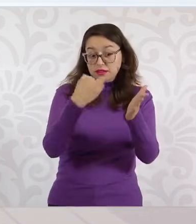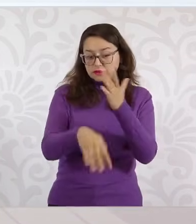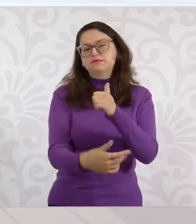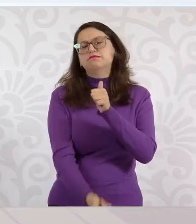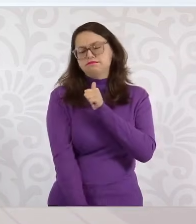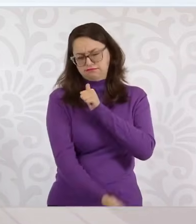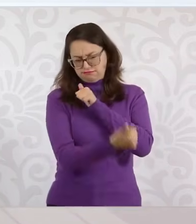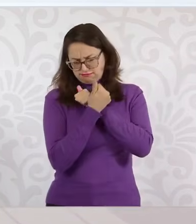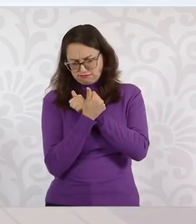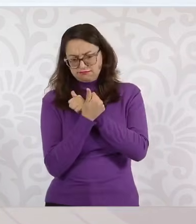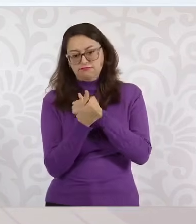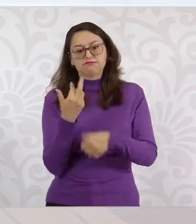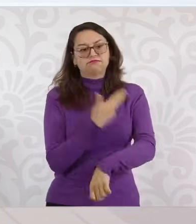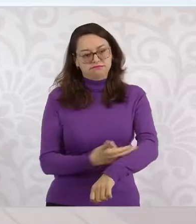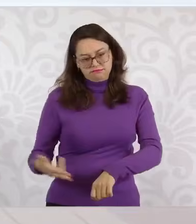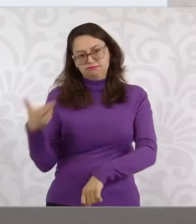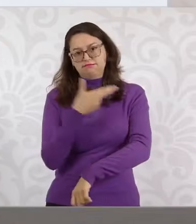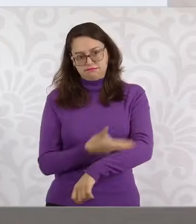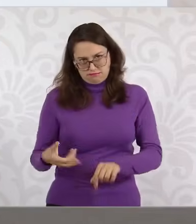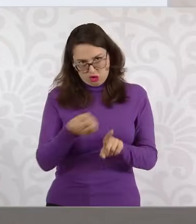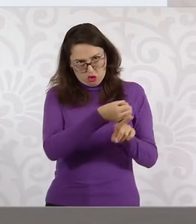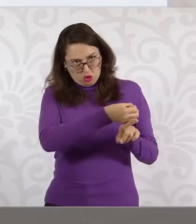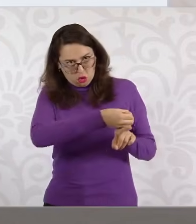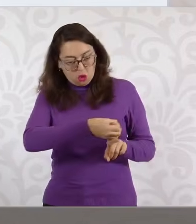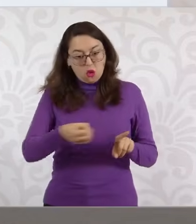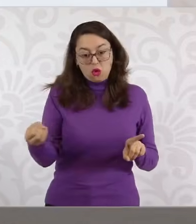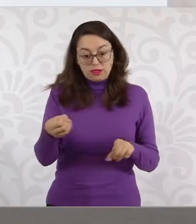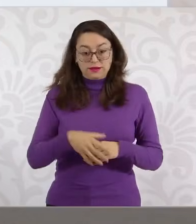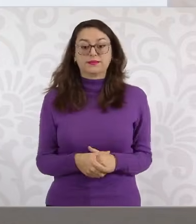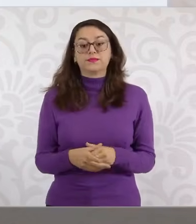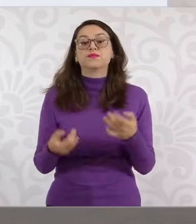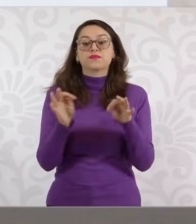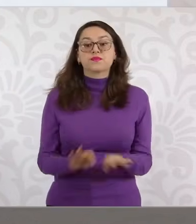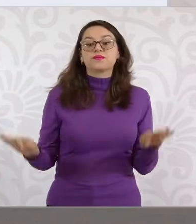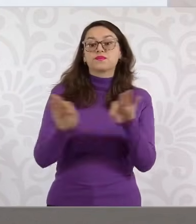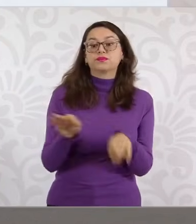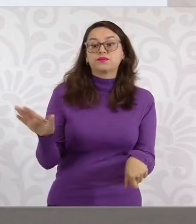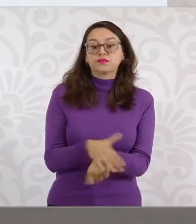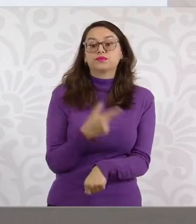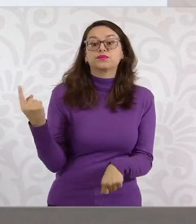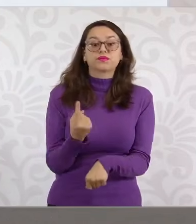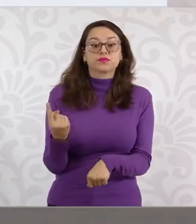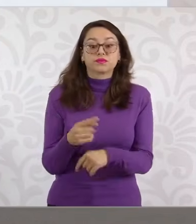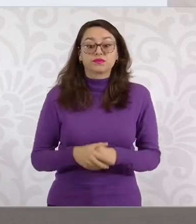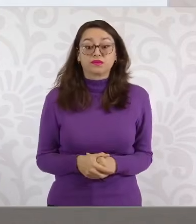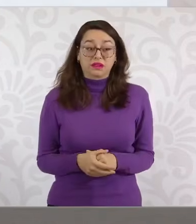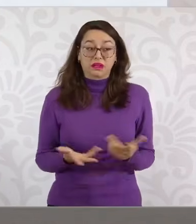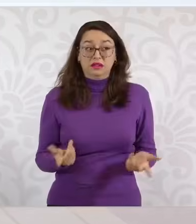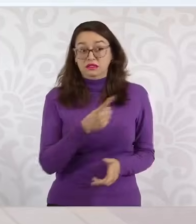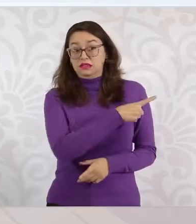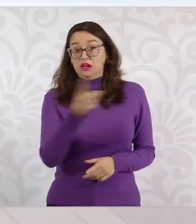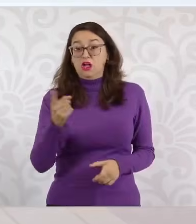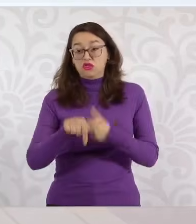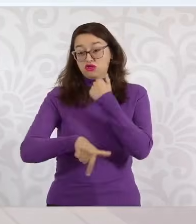regulares, para que se pongan en orden. Es importante porque tenemos un adeudo presuntivo de casi